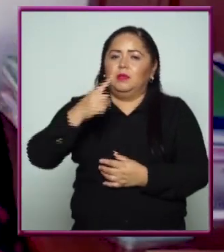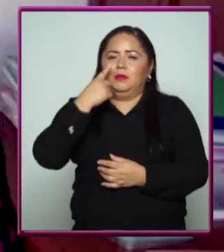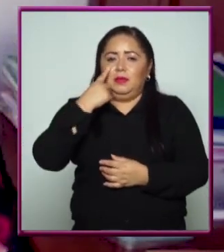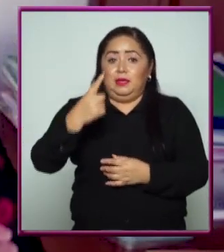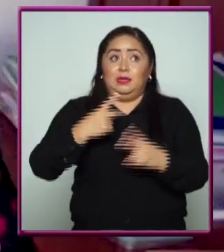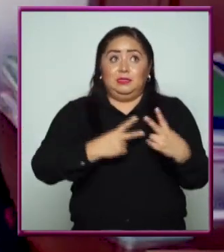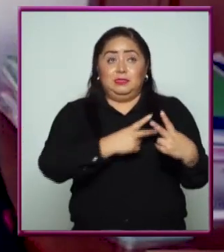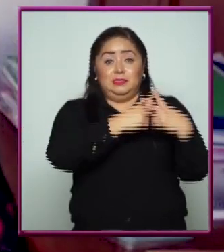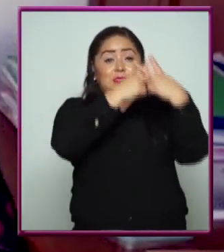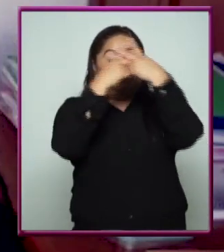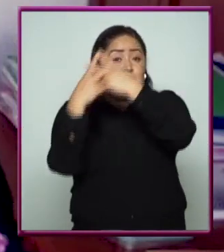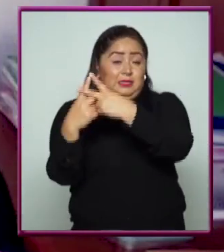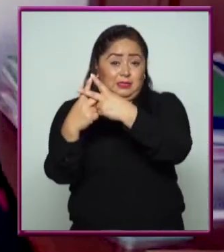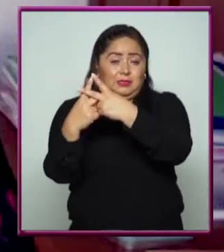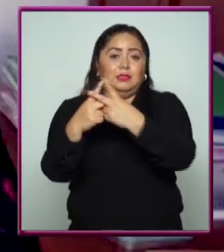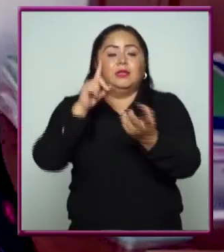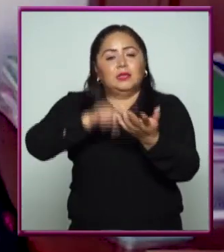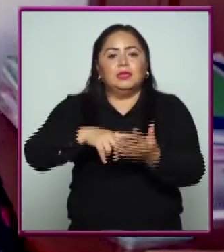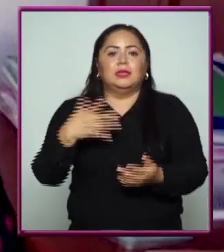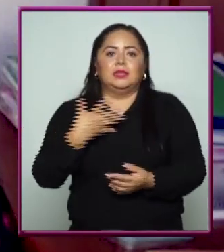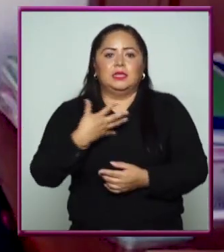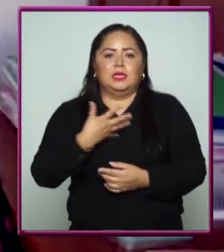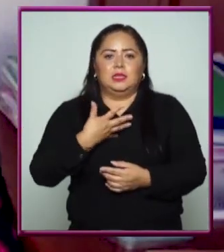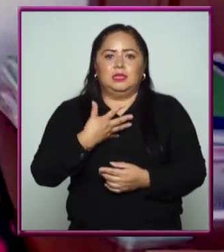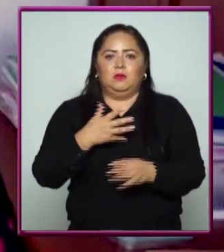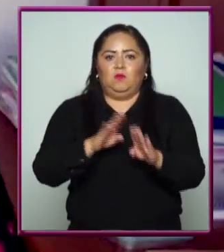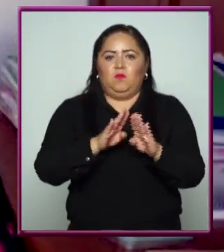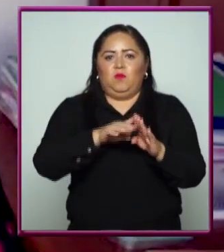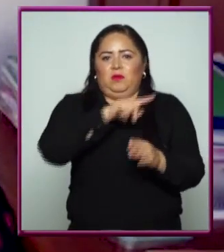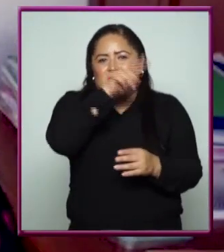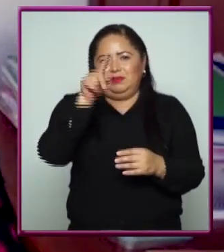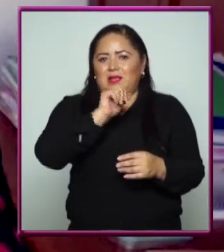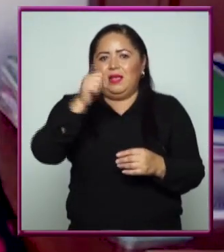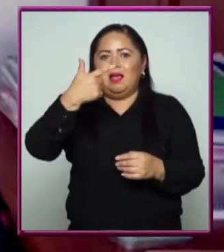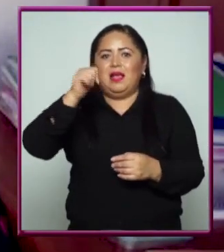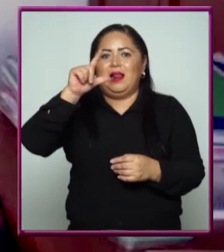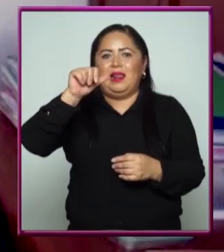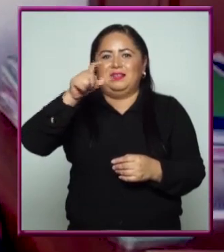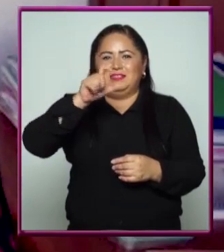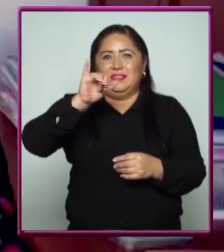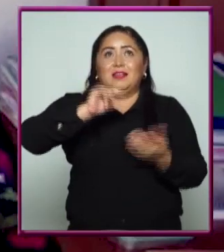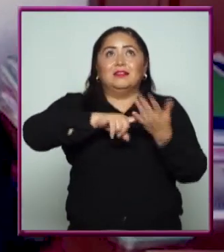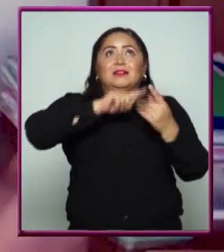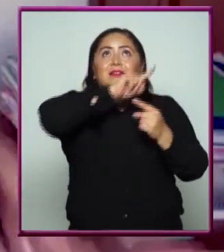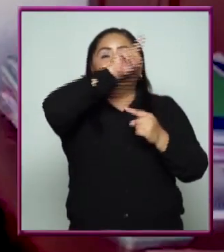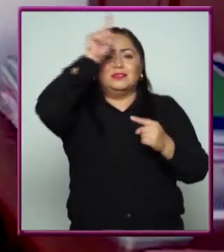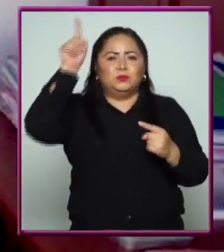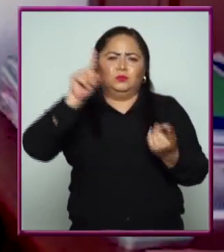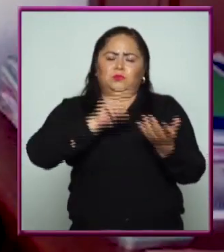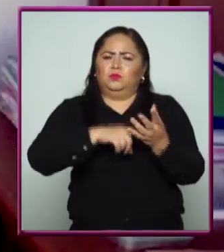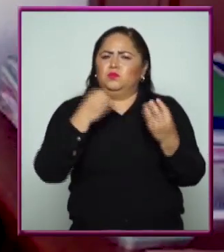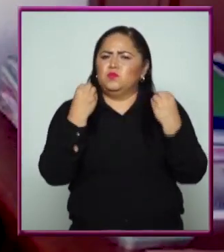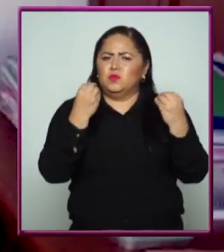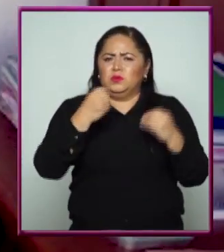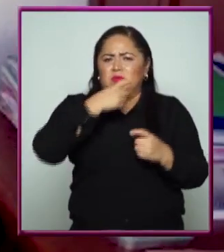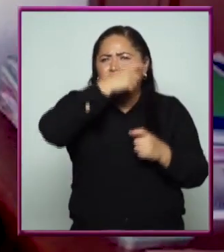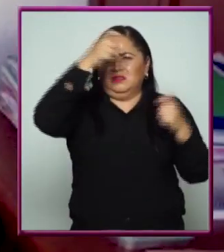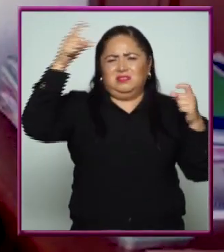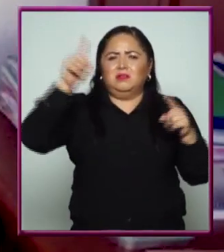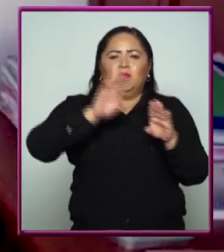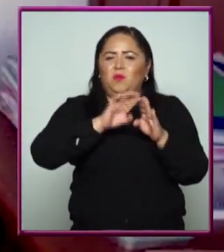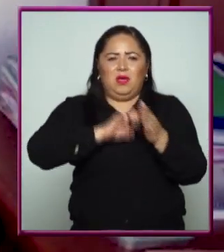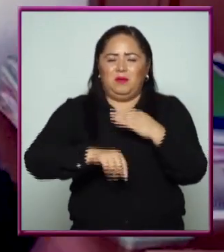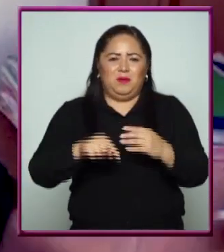las estrellas entonces tienen personalidad. En nuestra galaxia, en la Vía Láctea y en muchas galaxias, como